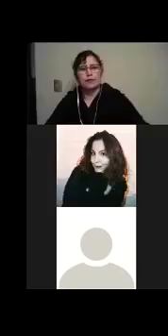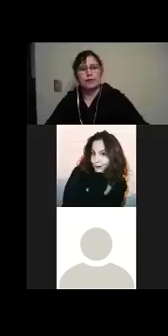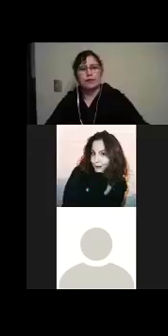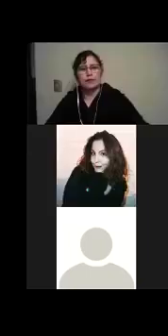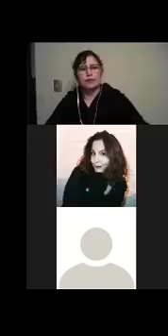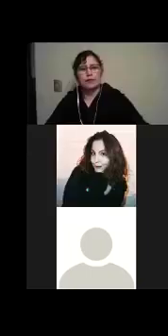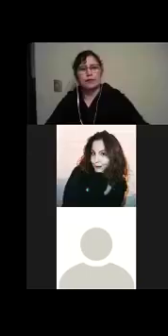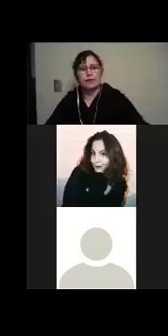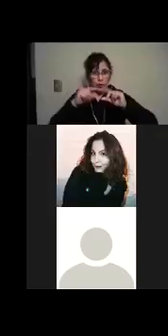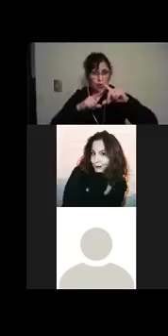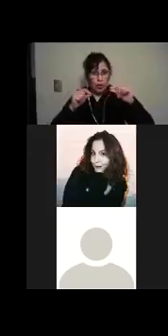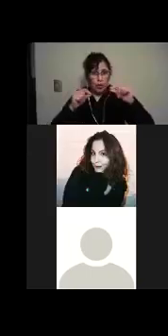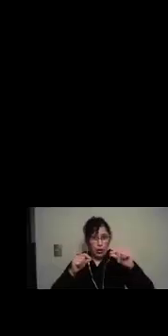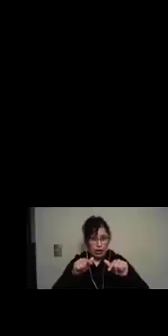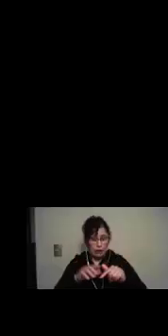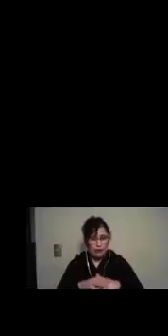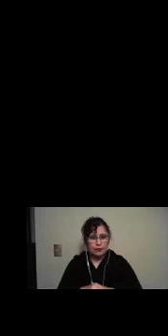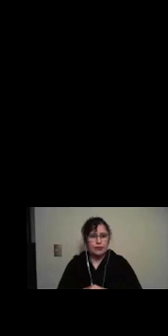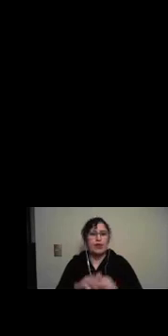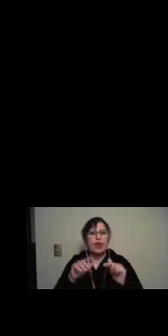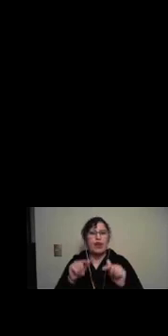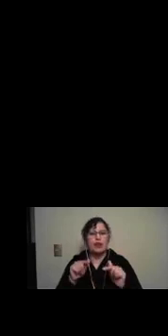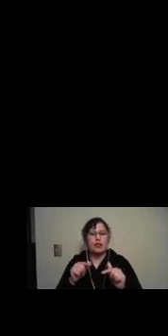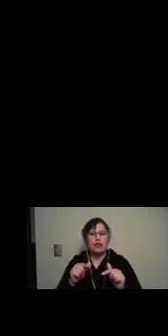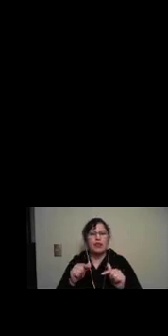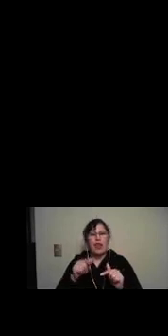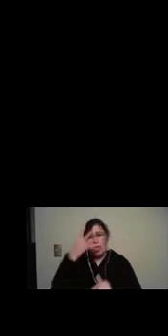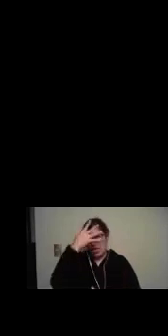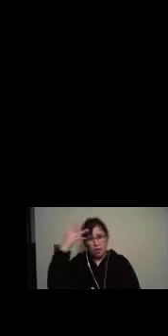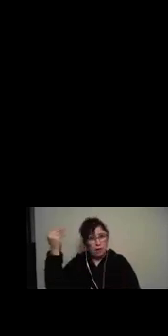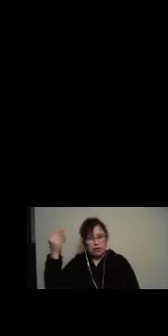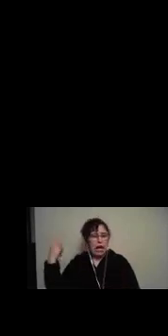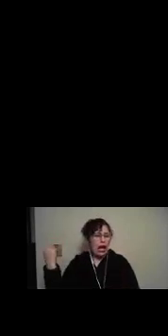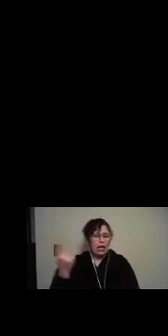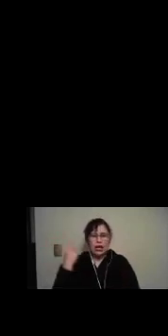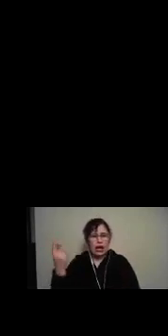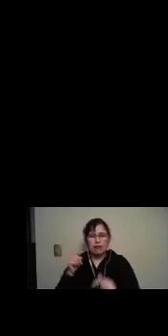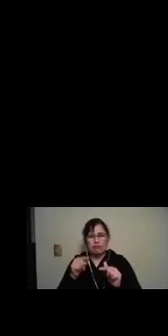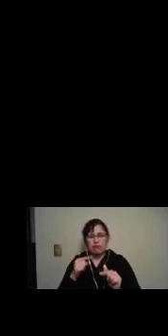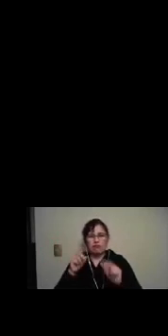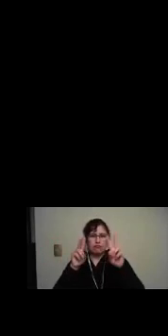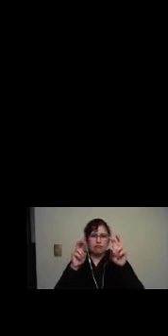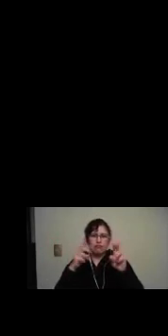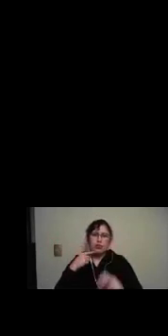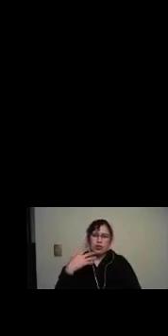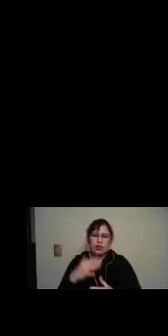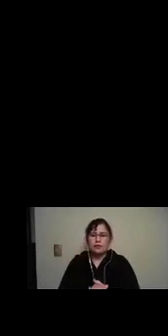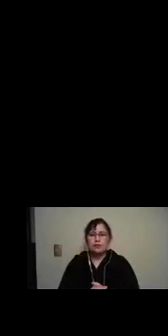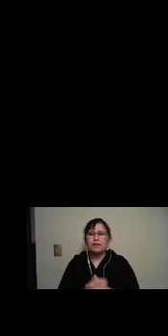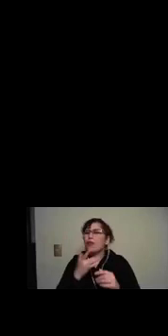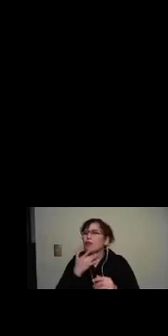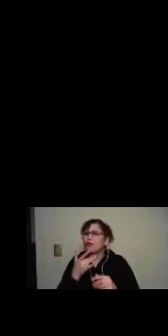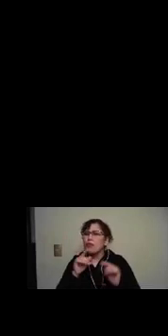la neurología tiene que ver con la demencia en general, ¿ya? Porque